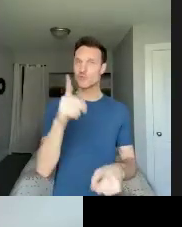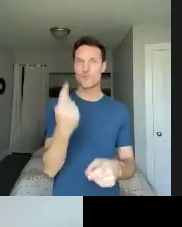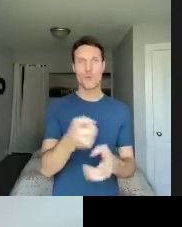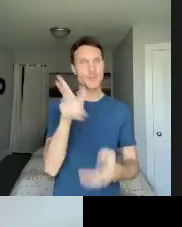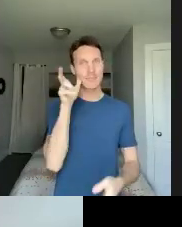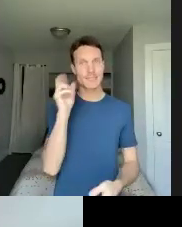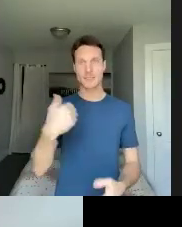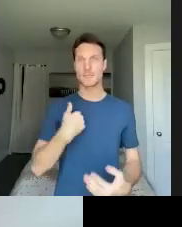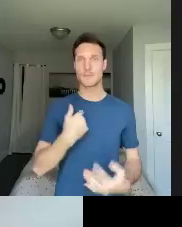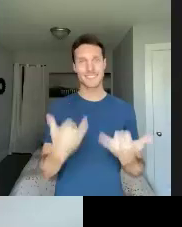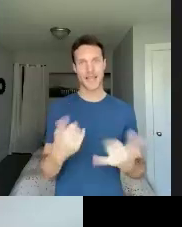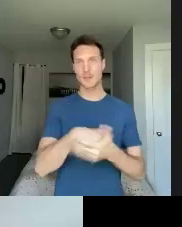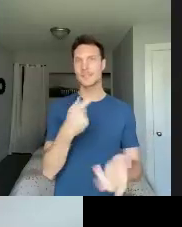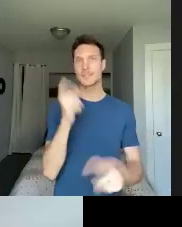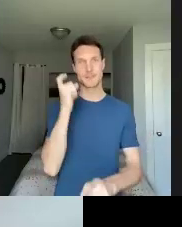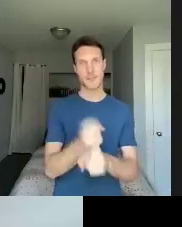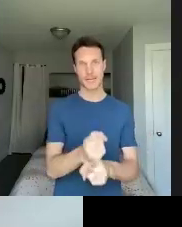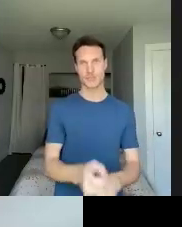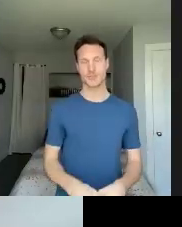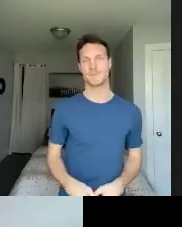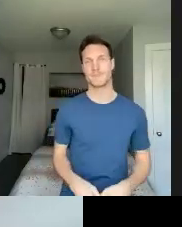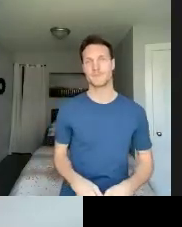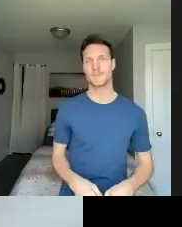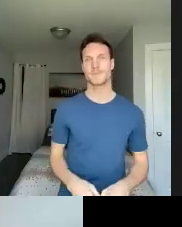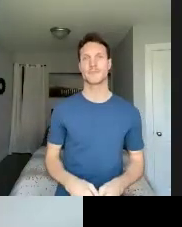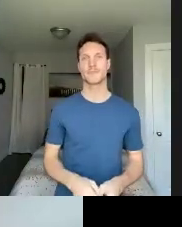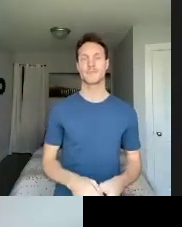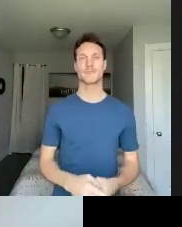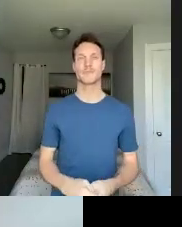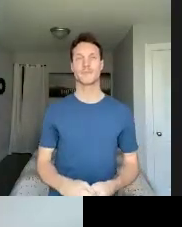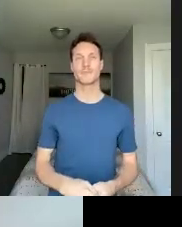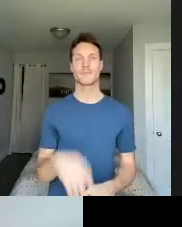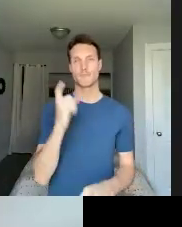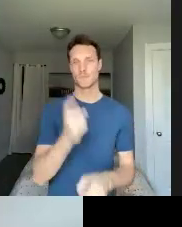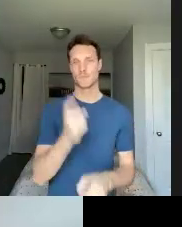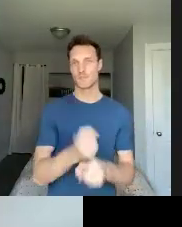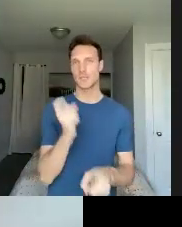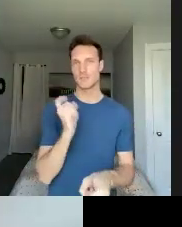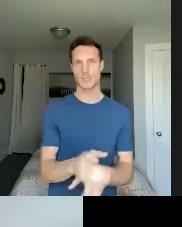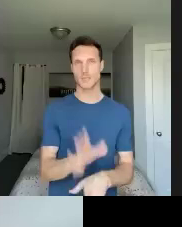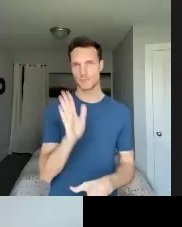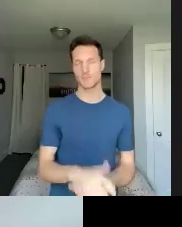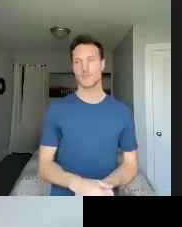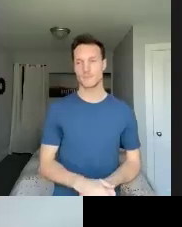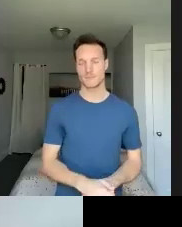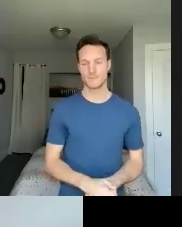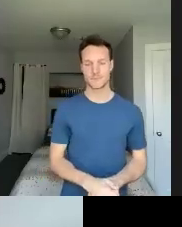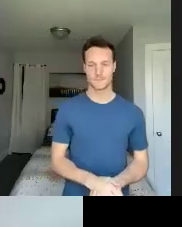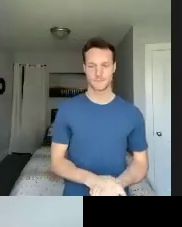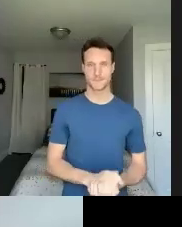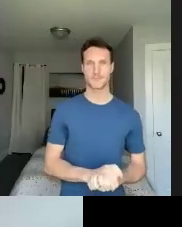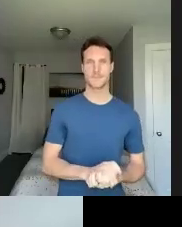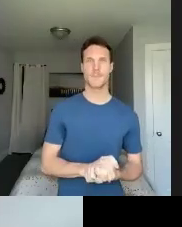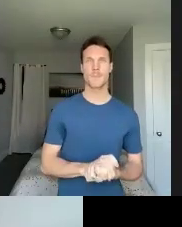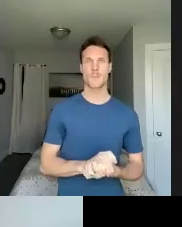Now in Spanish. Para la gente que habla español y no conoce el inglés o no tiene conocimiento completo en el inglés y se le dificulta un poco